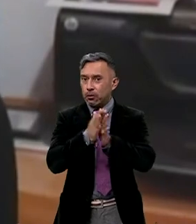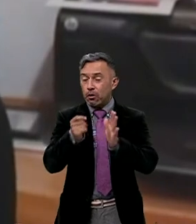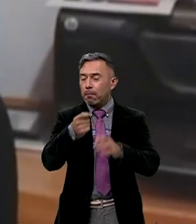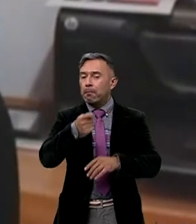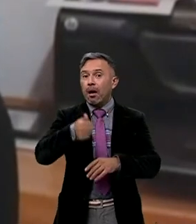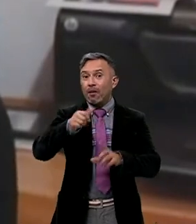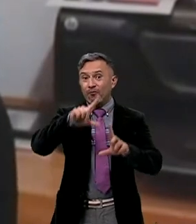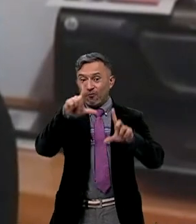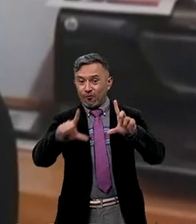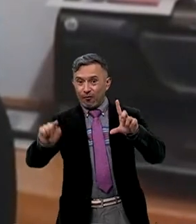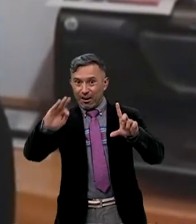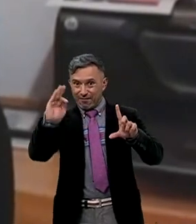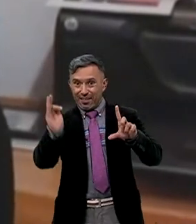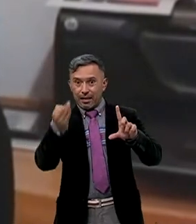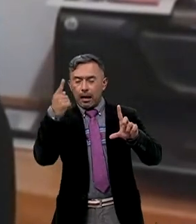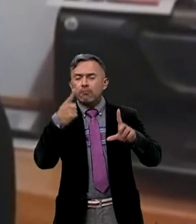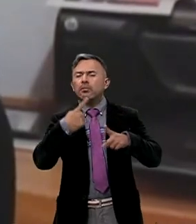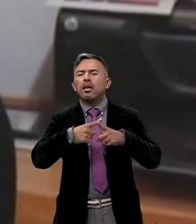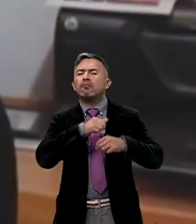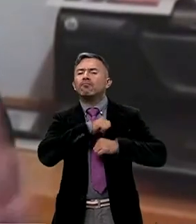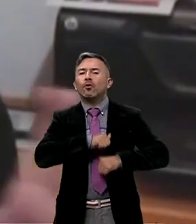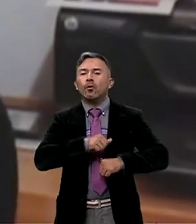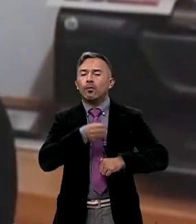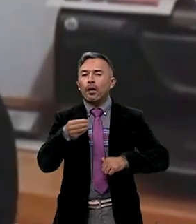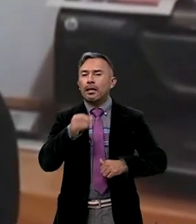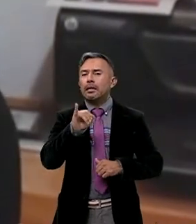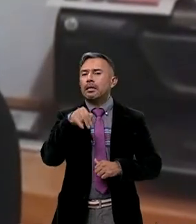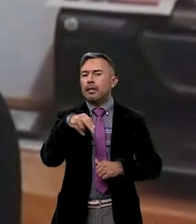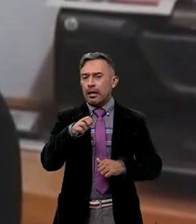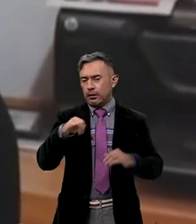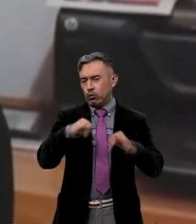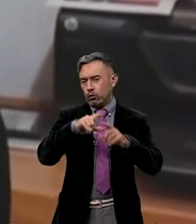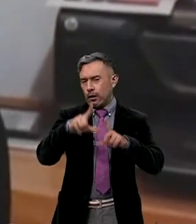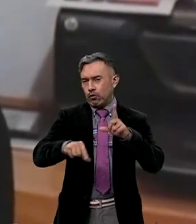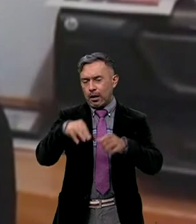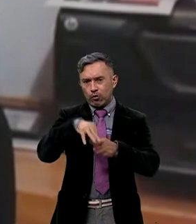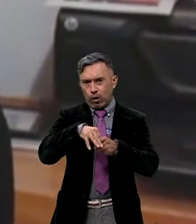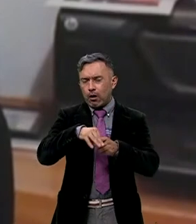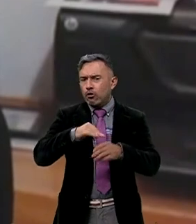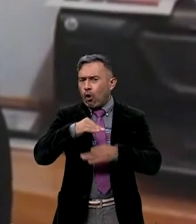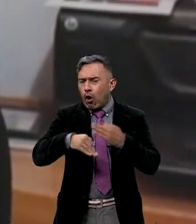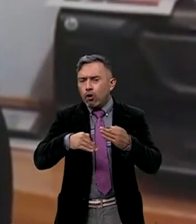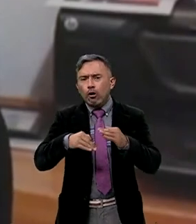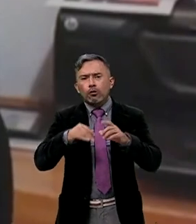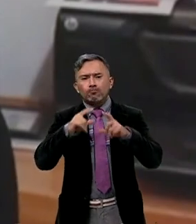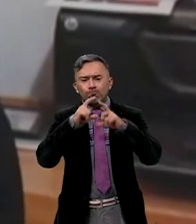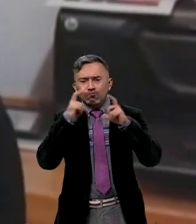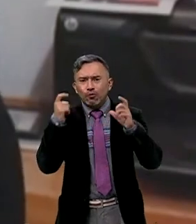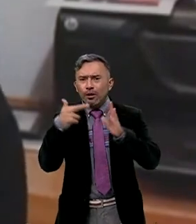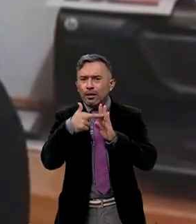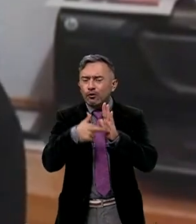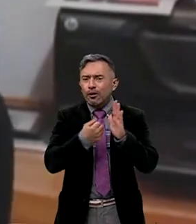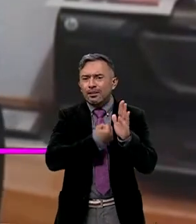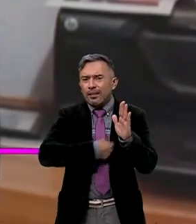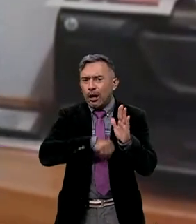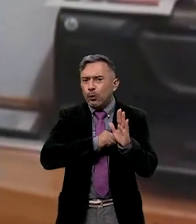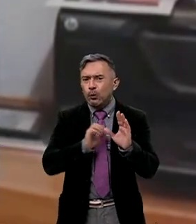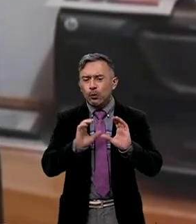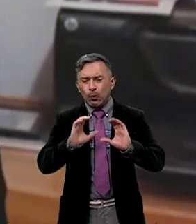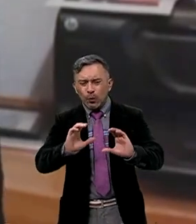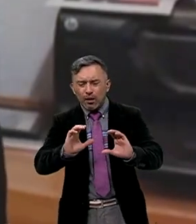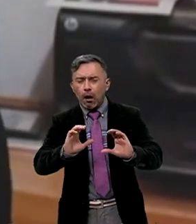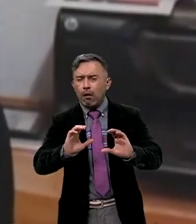federal por el instituto nacional electoral con todos los elementos de seguridad y de profesionalismo que